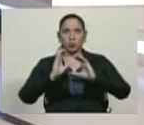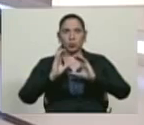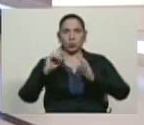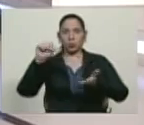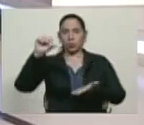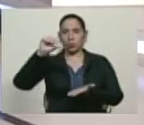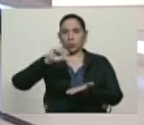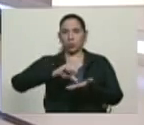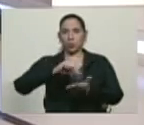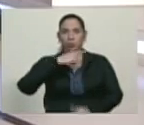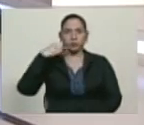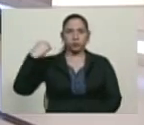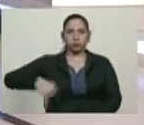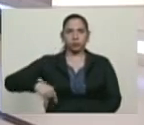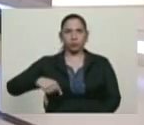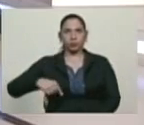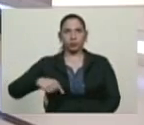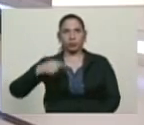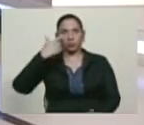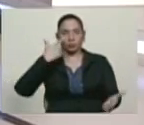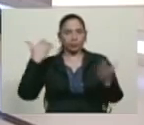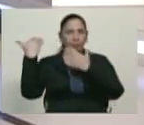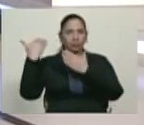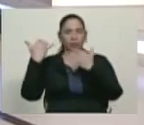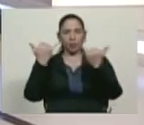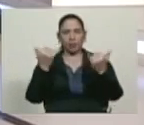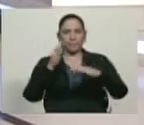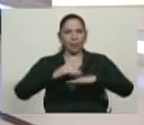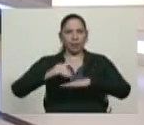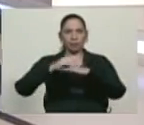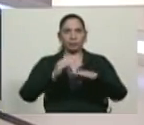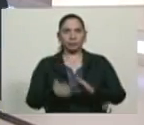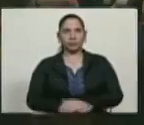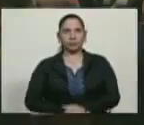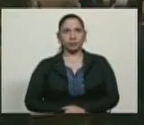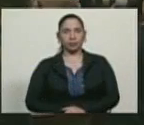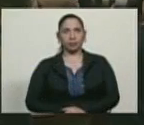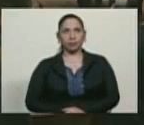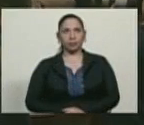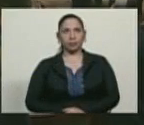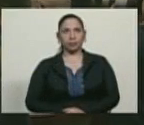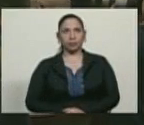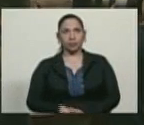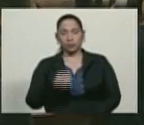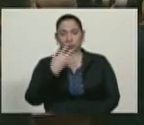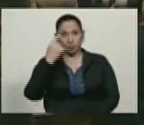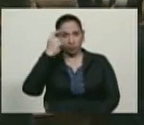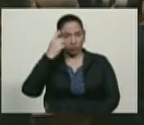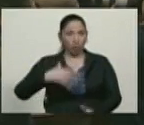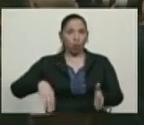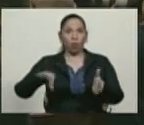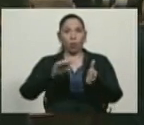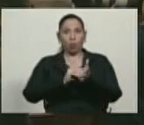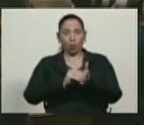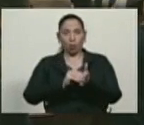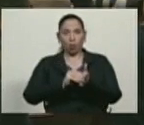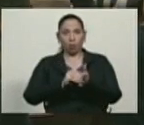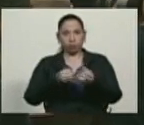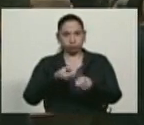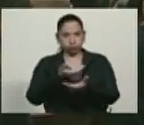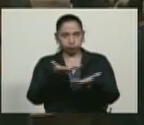de la Federación Rusa, en Moscú. Veamos de inmediato lo que ocurre. Buenos días otra vez, señoras y